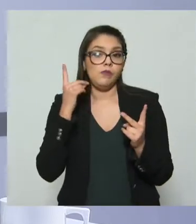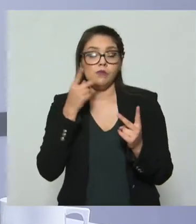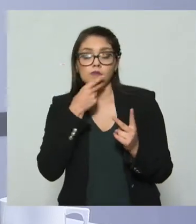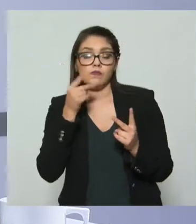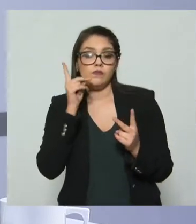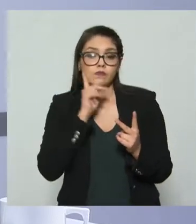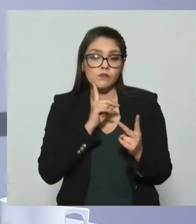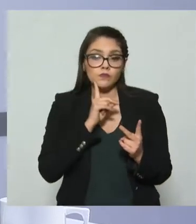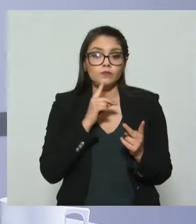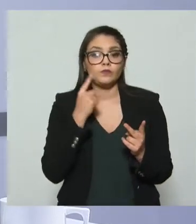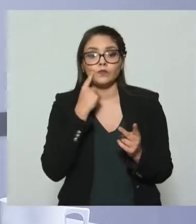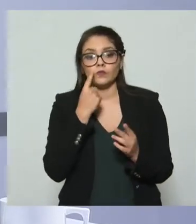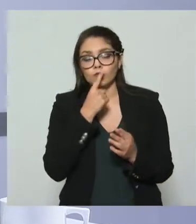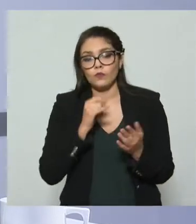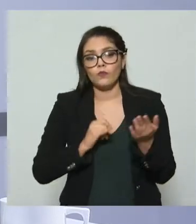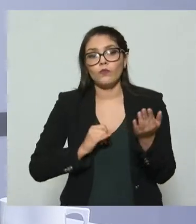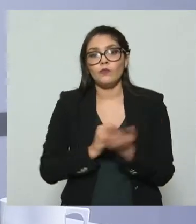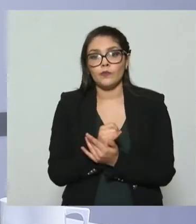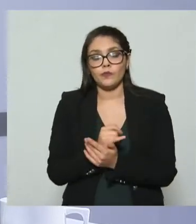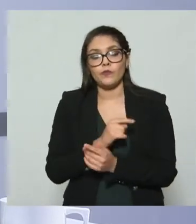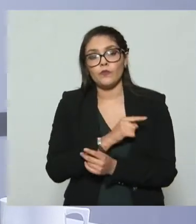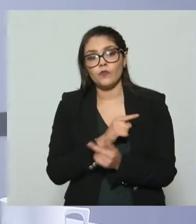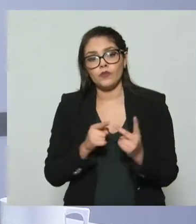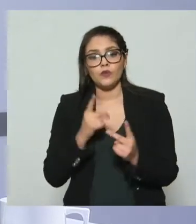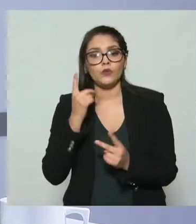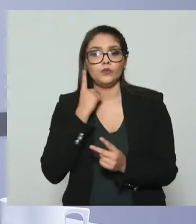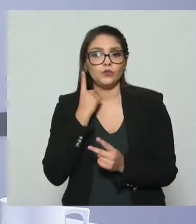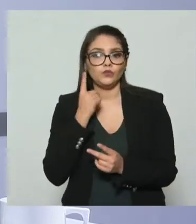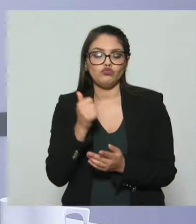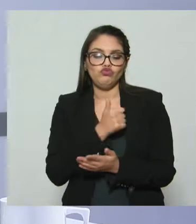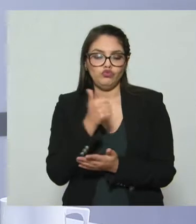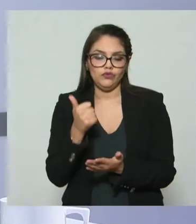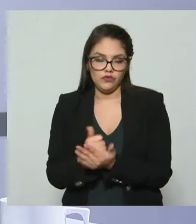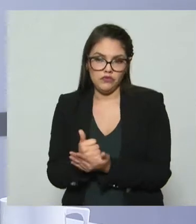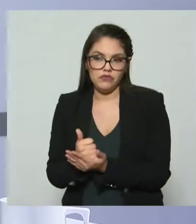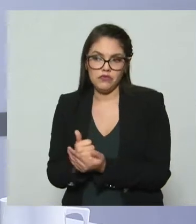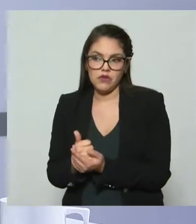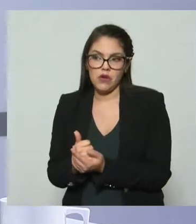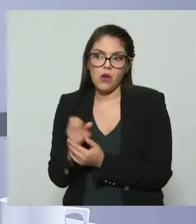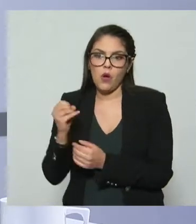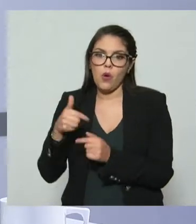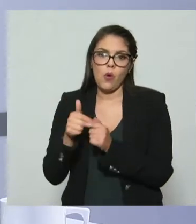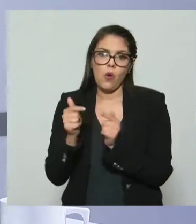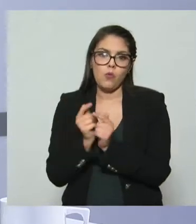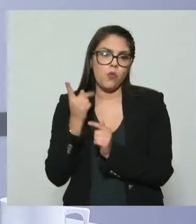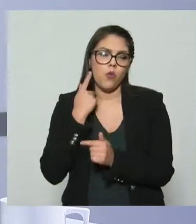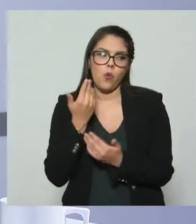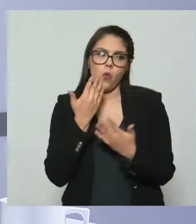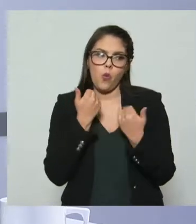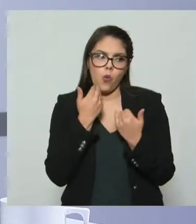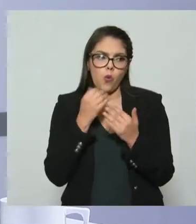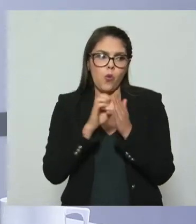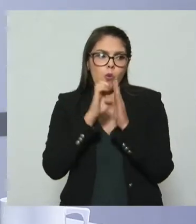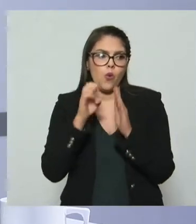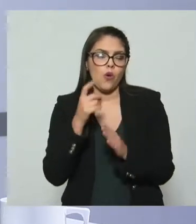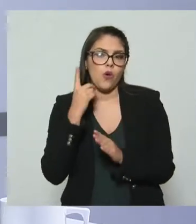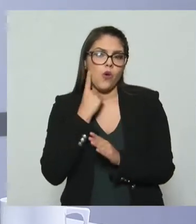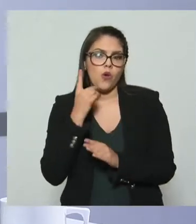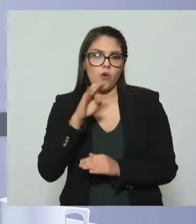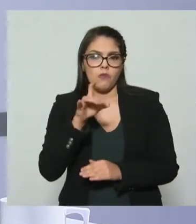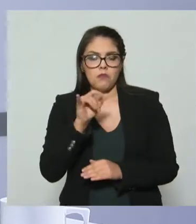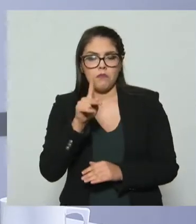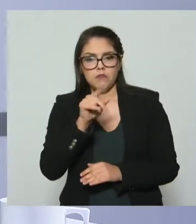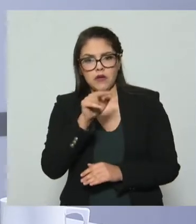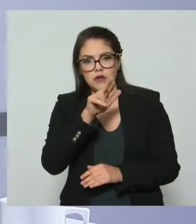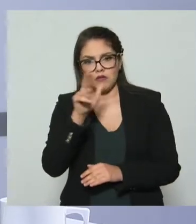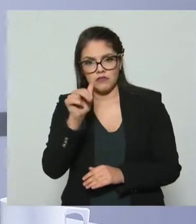decidieron ser diputados ciudadanos o sin partido. el caso de la diputada Evelyn Parra, que se